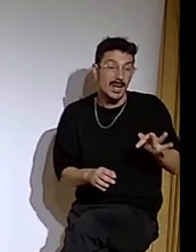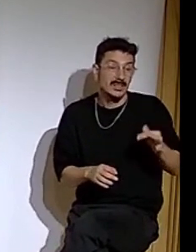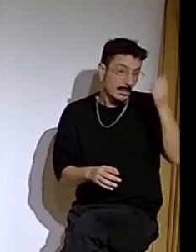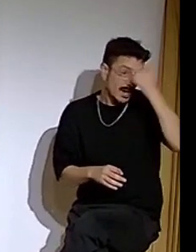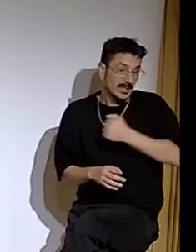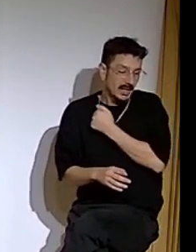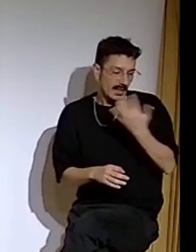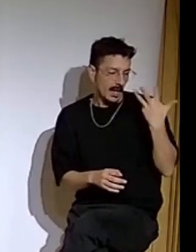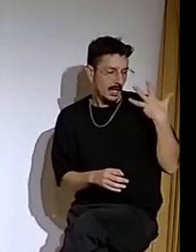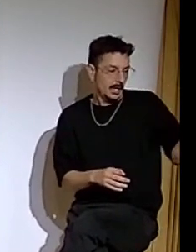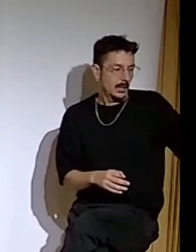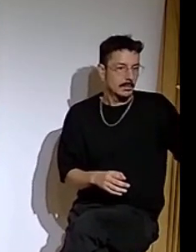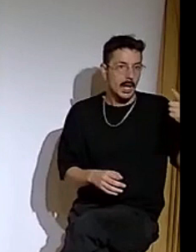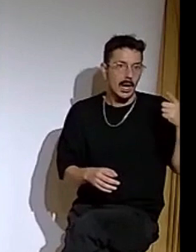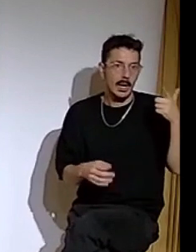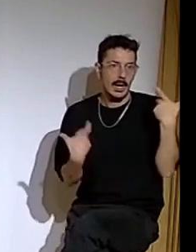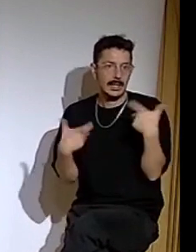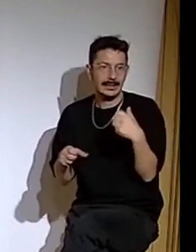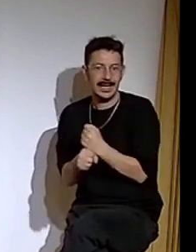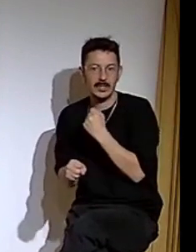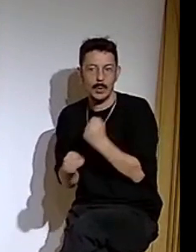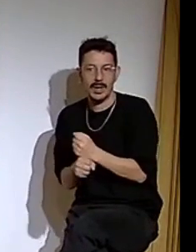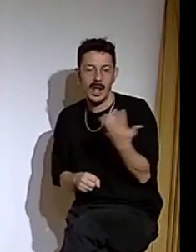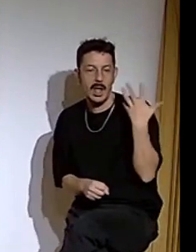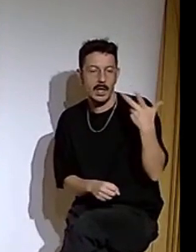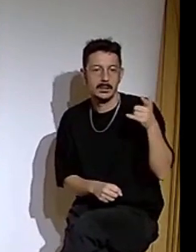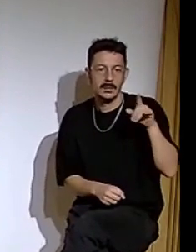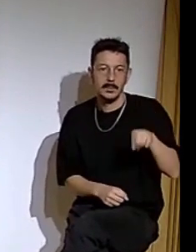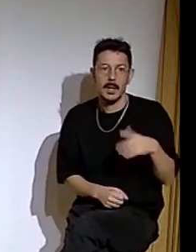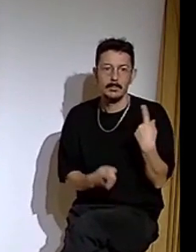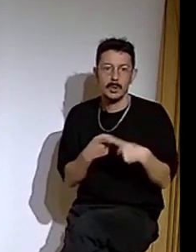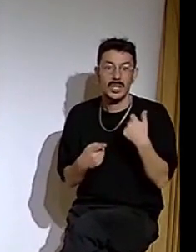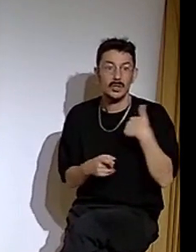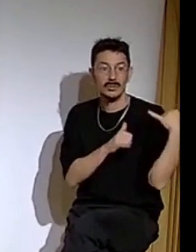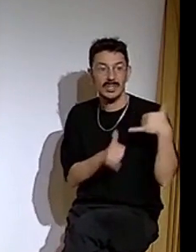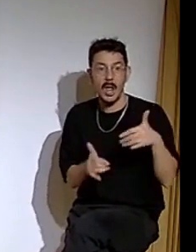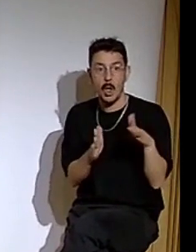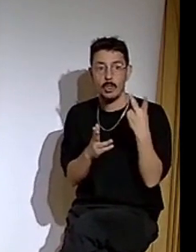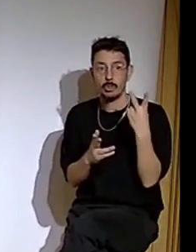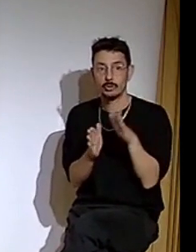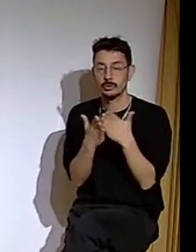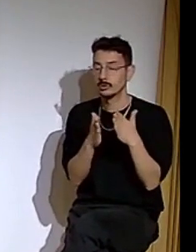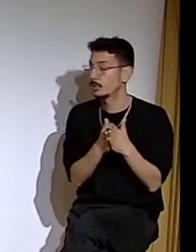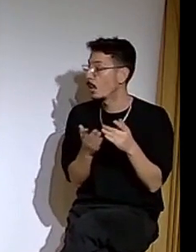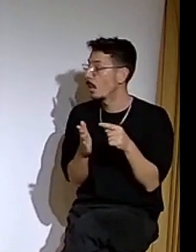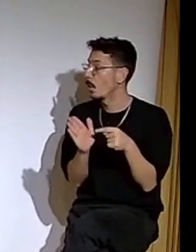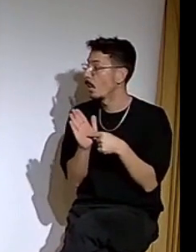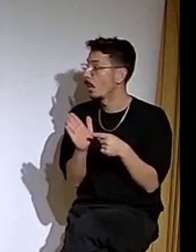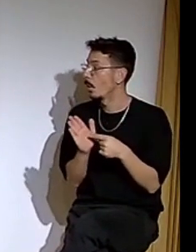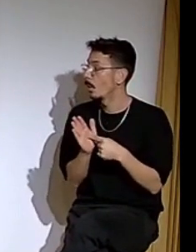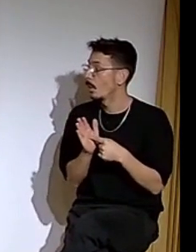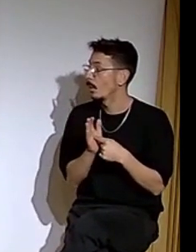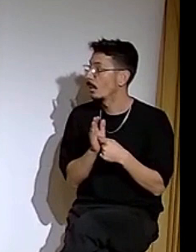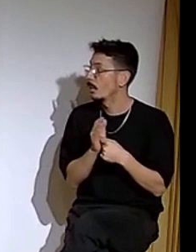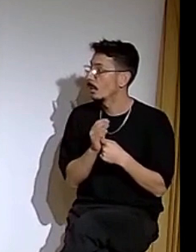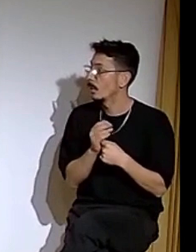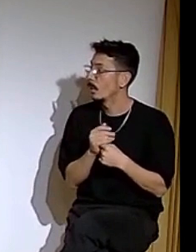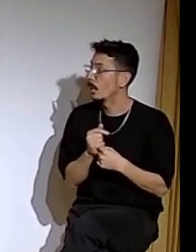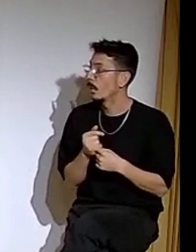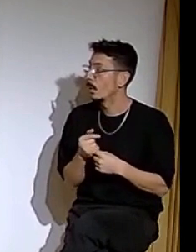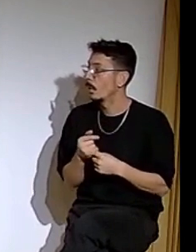a la clase Obrera porque yo te traigo traigo dos facciones aquí de Andalucía unos salmorejo majados de una